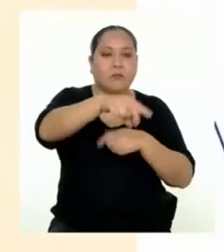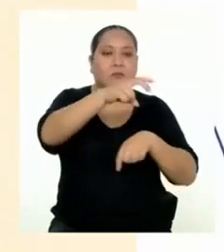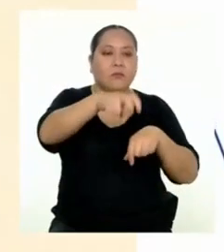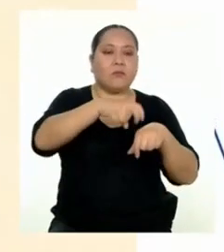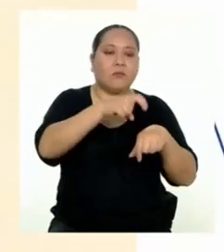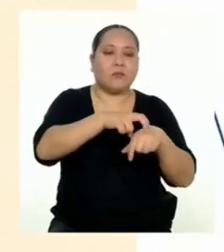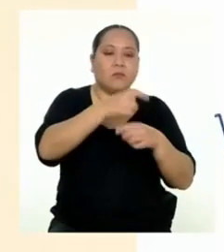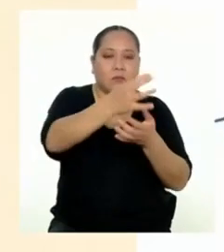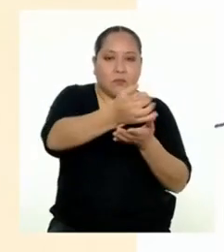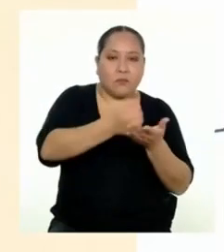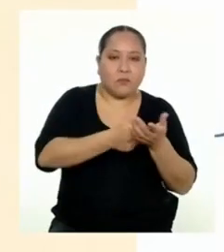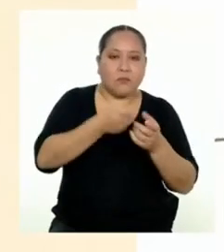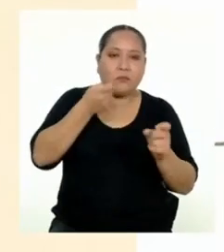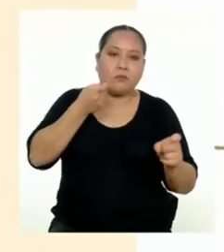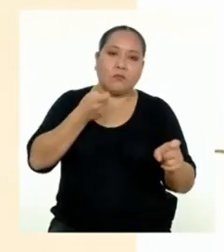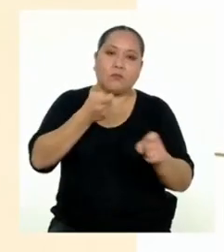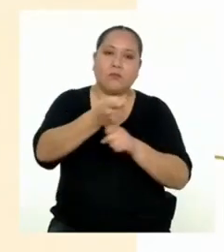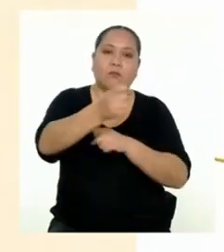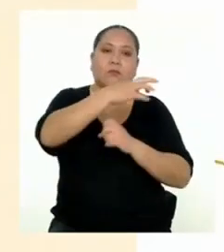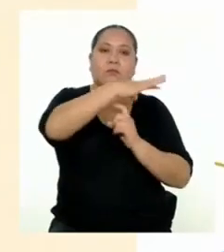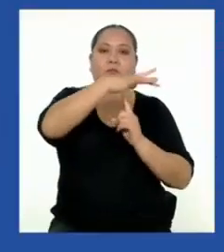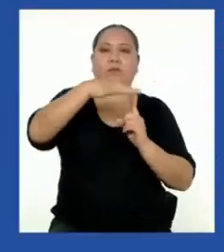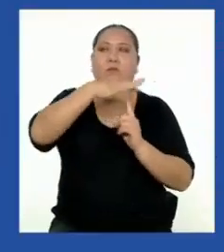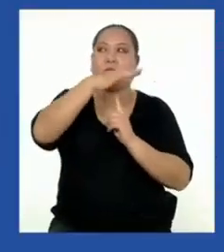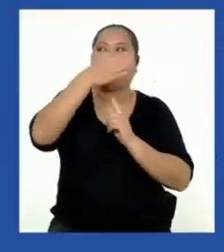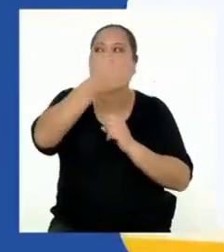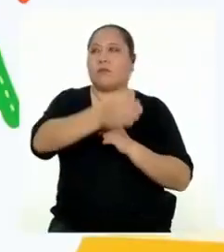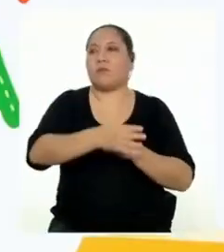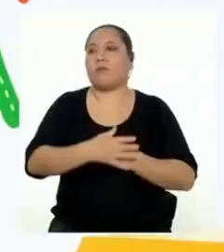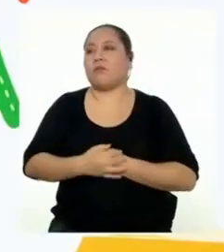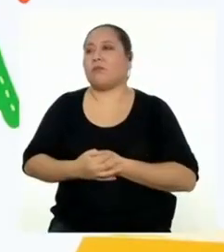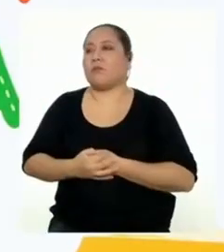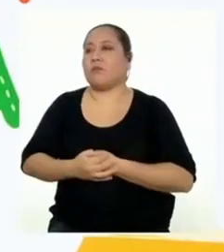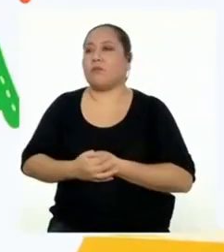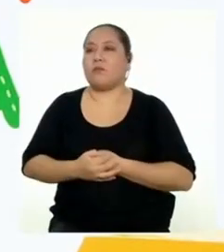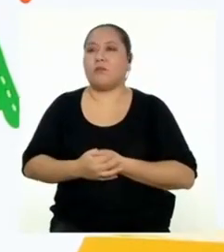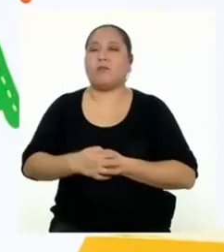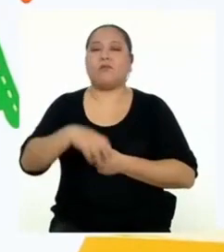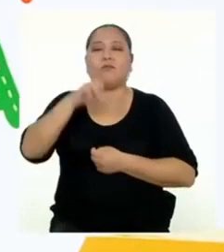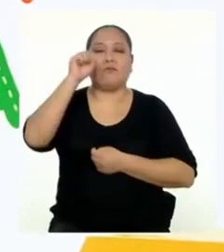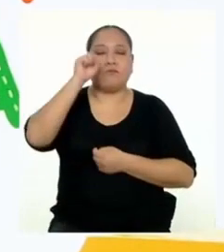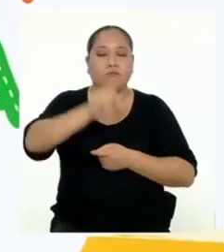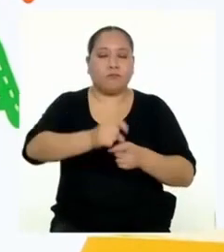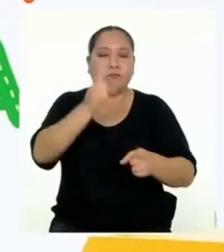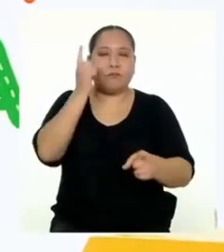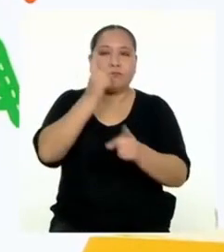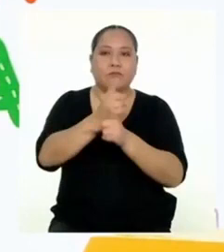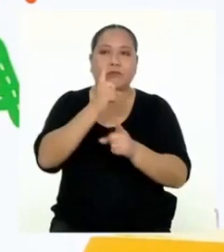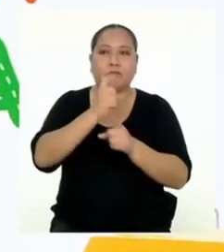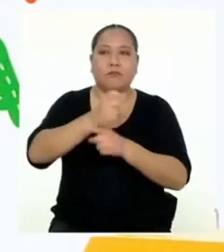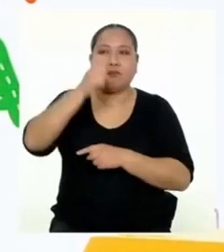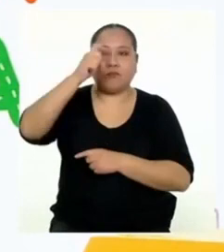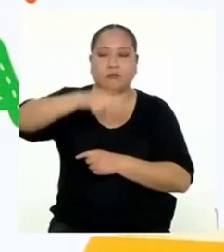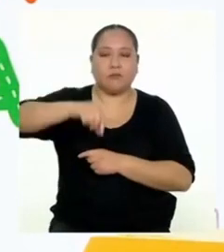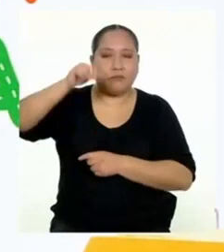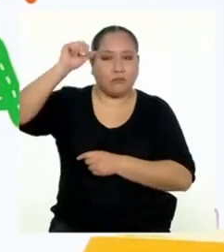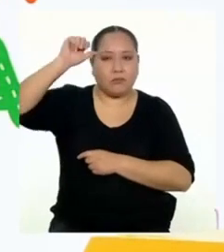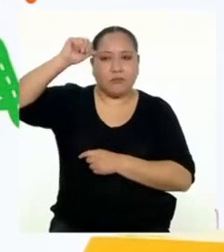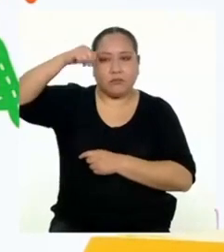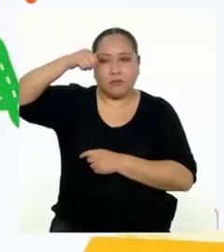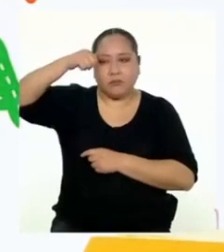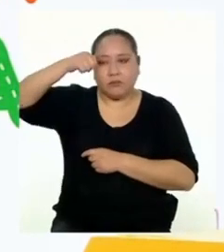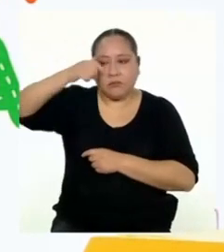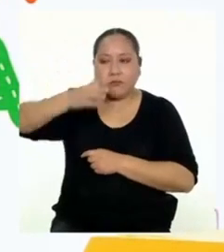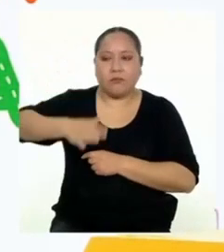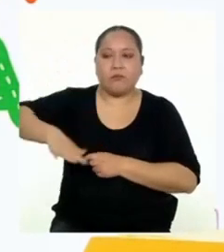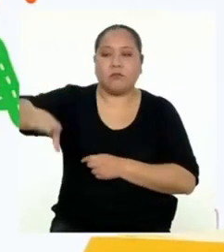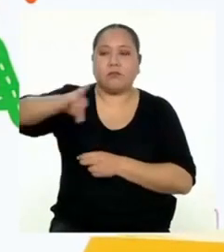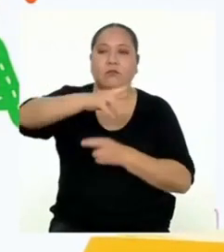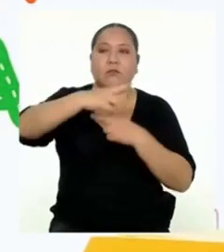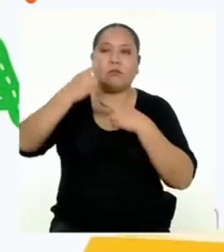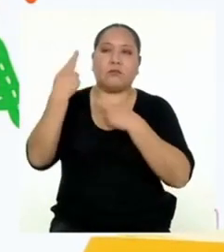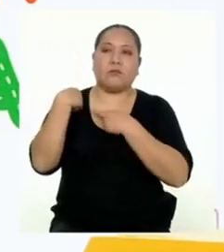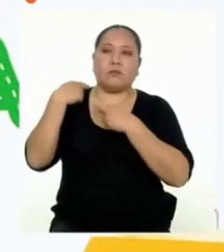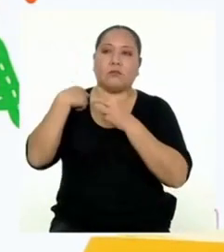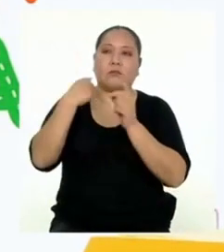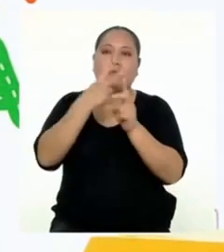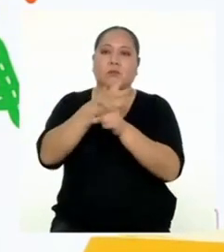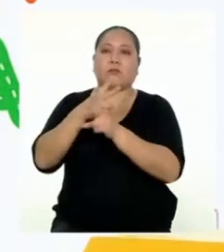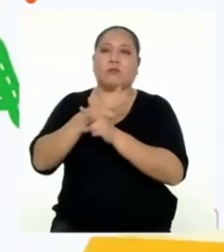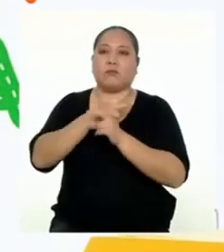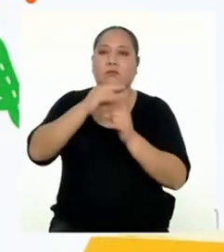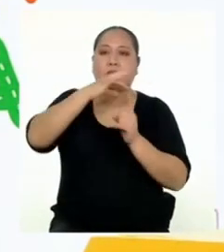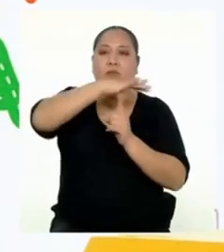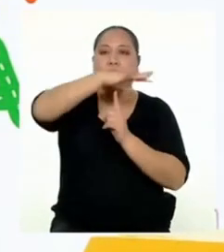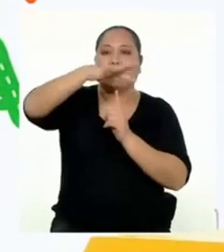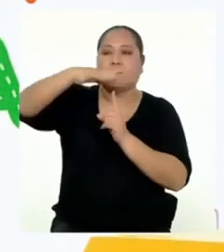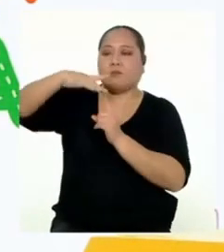naturaleza, generando un impacto ambiental negativo. Así es. Debemos recordar que todos somos responsables del cuidado